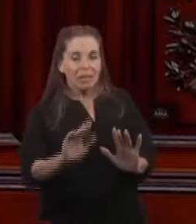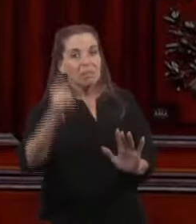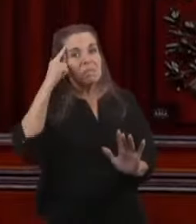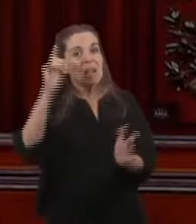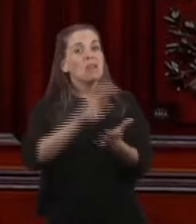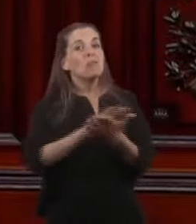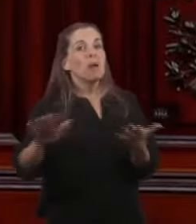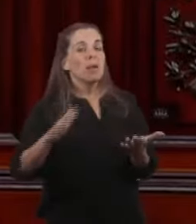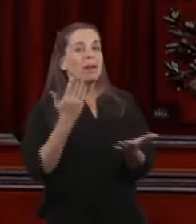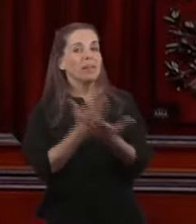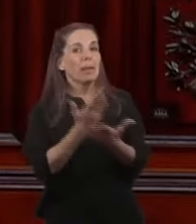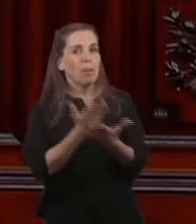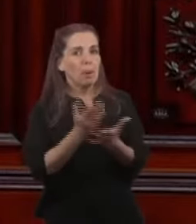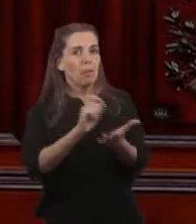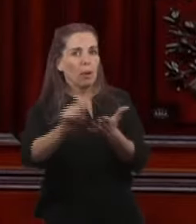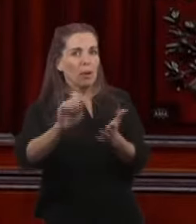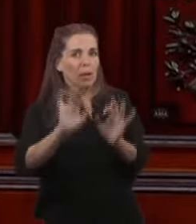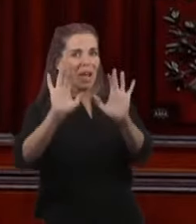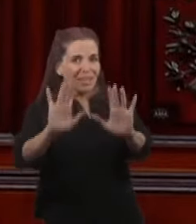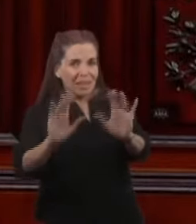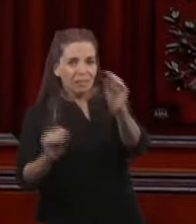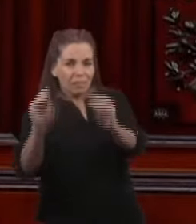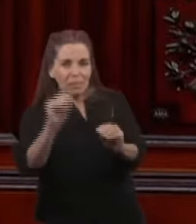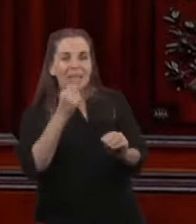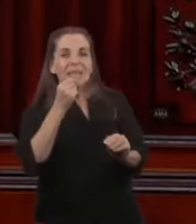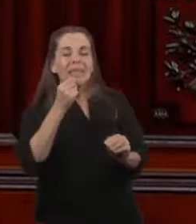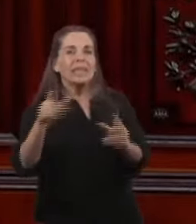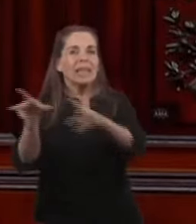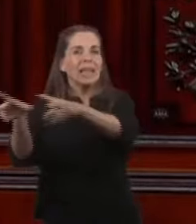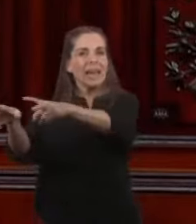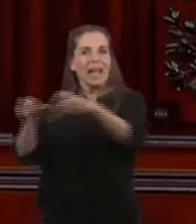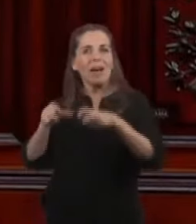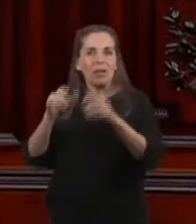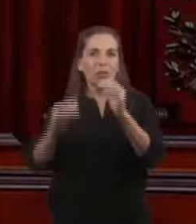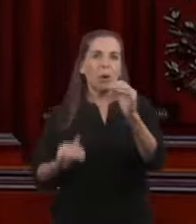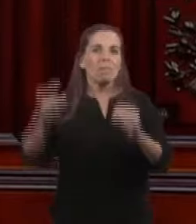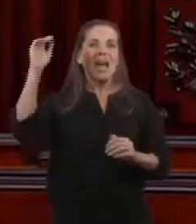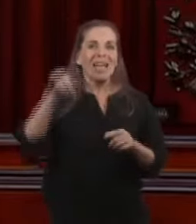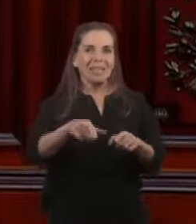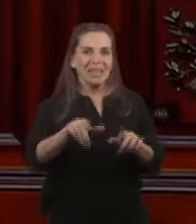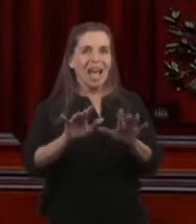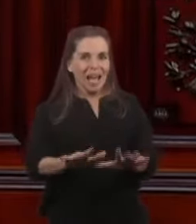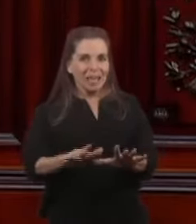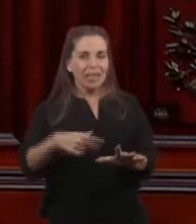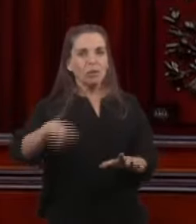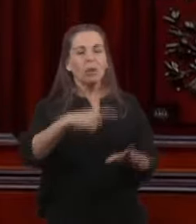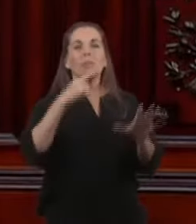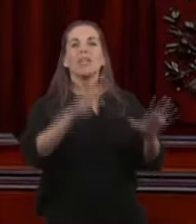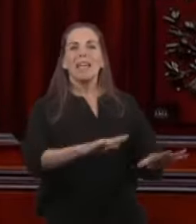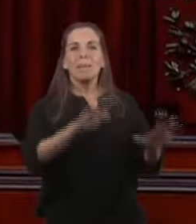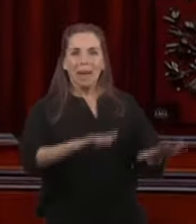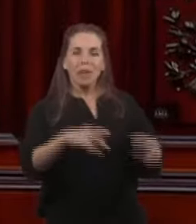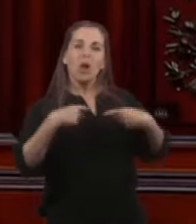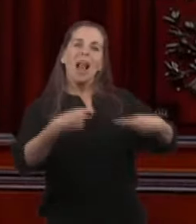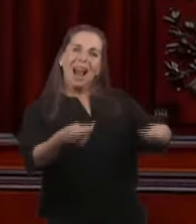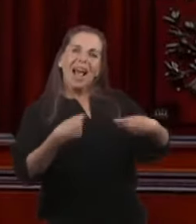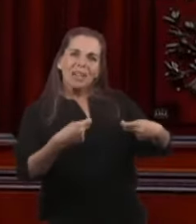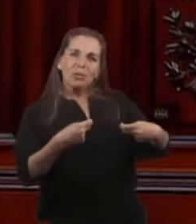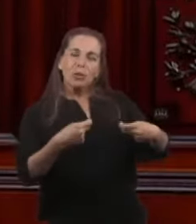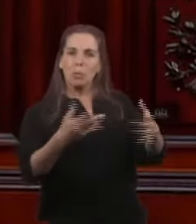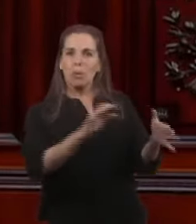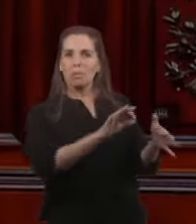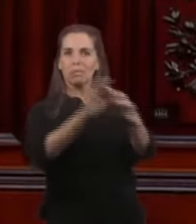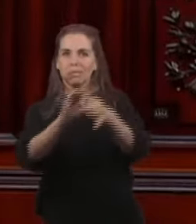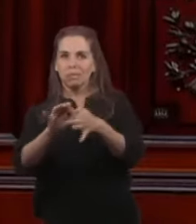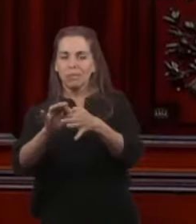estamos proponiendo si los ingresos son mayores a los estimados el gasto automático podría aumentar en línea con los ingresos pero